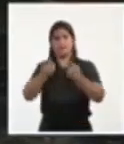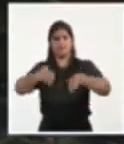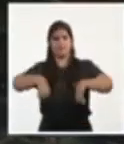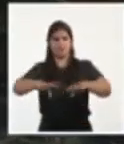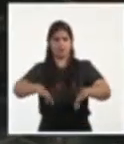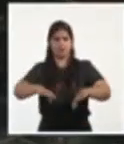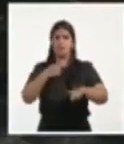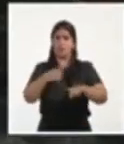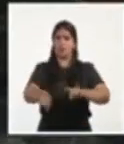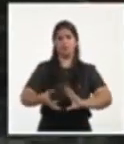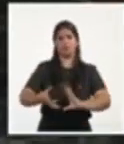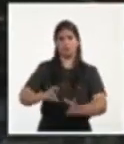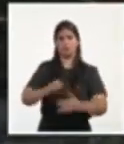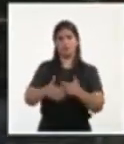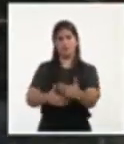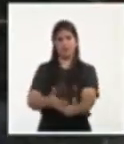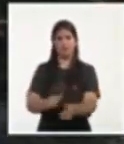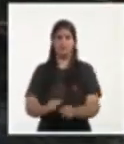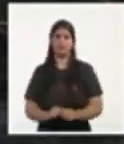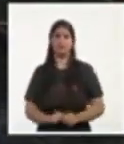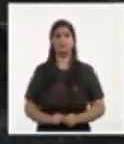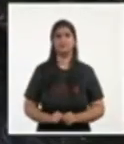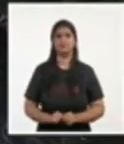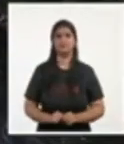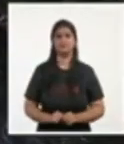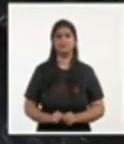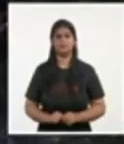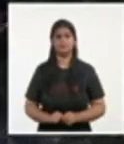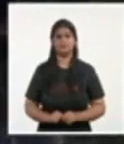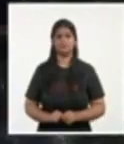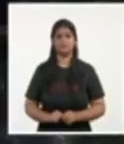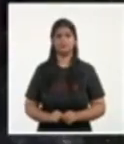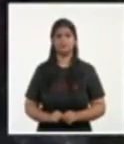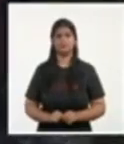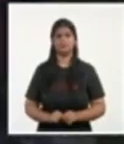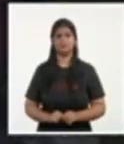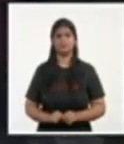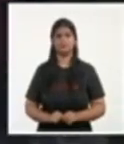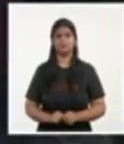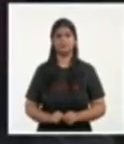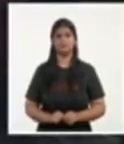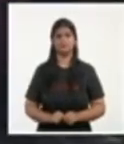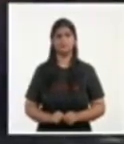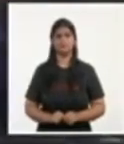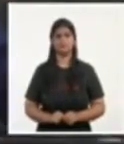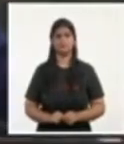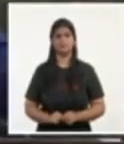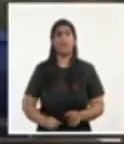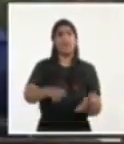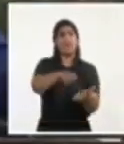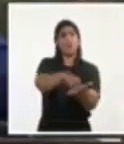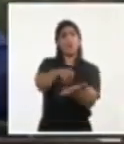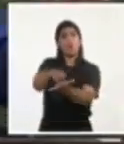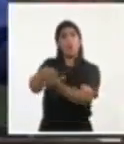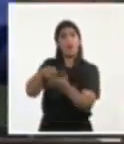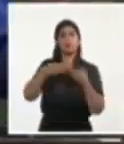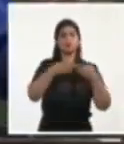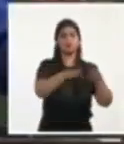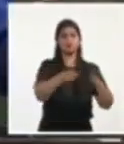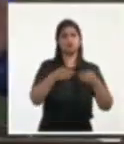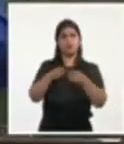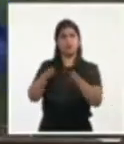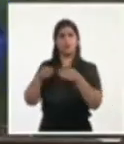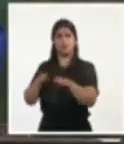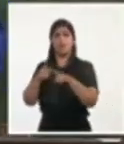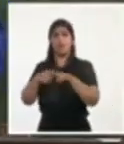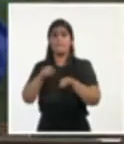otra complejidad. Al abrir más casos, al abrir más centros, los centros se abren, pero hay que ponerle personal de la salud. Y el personal